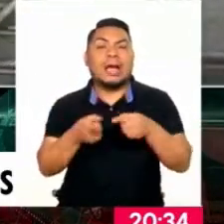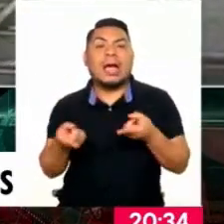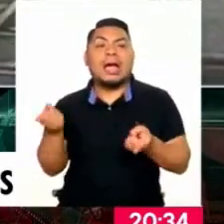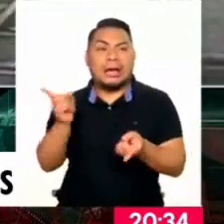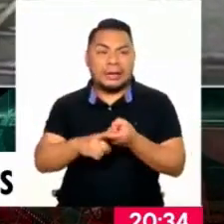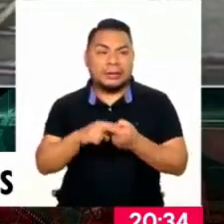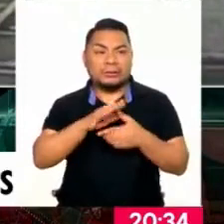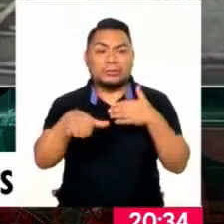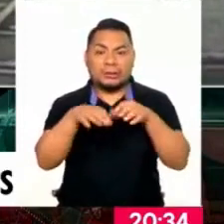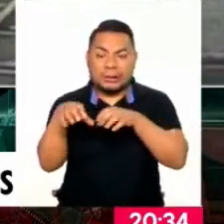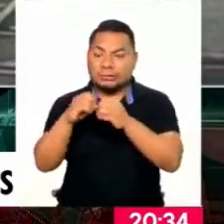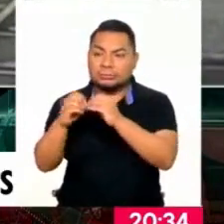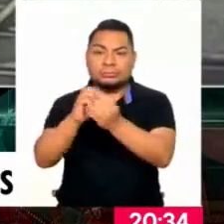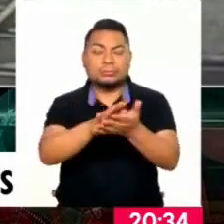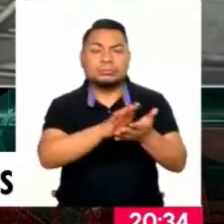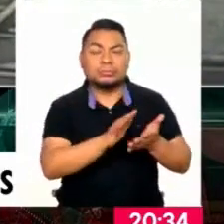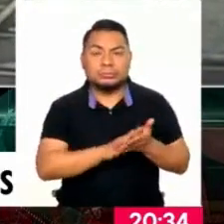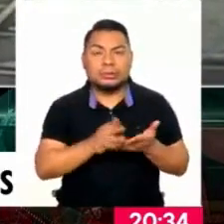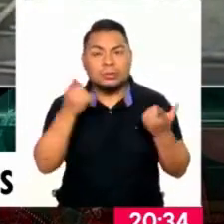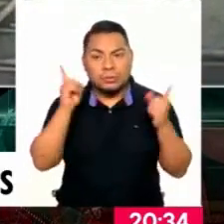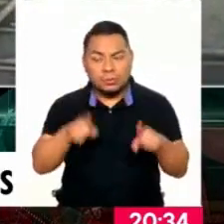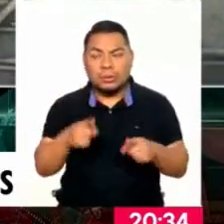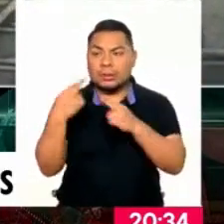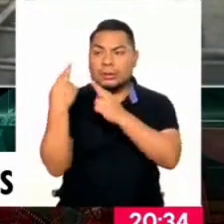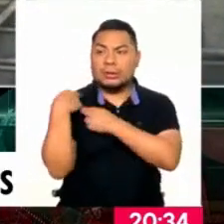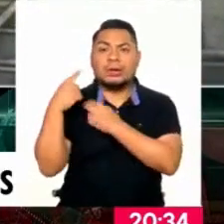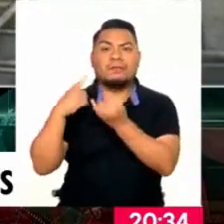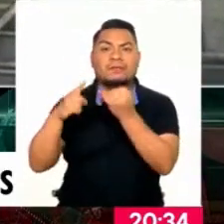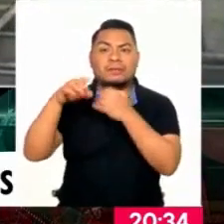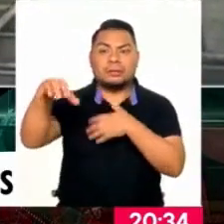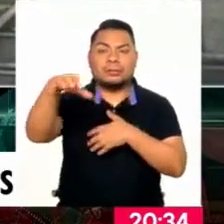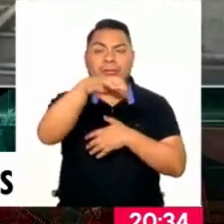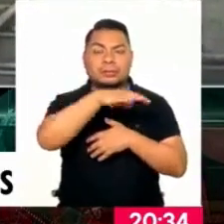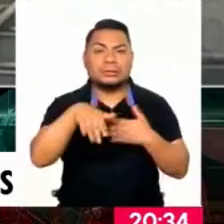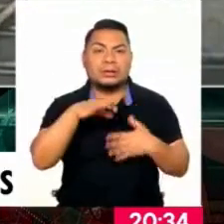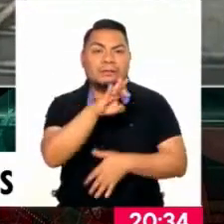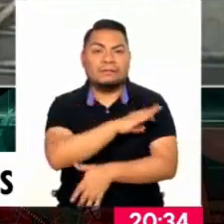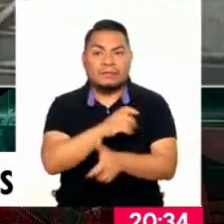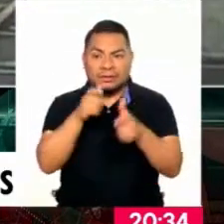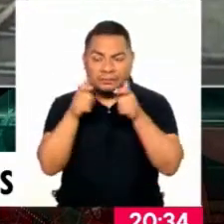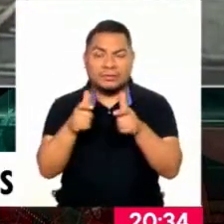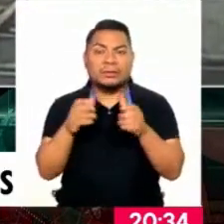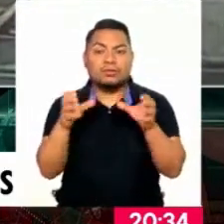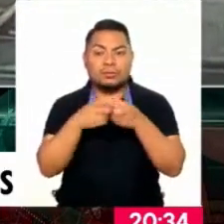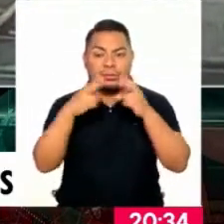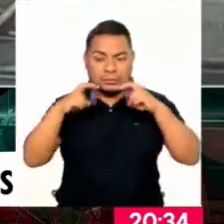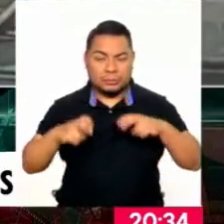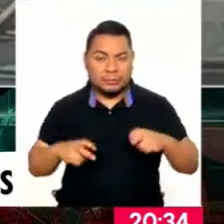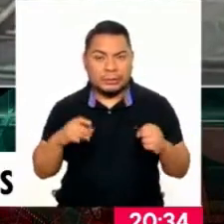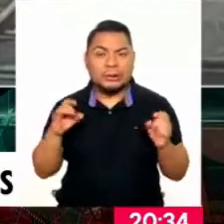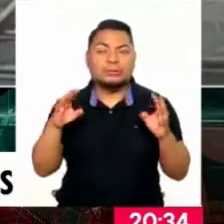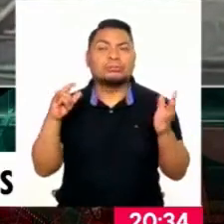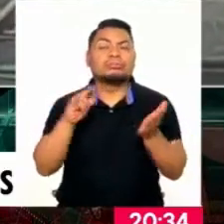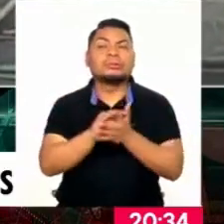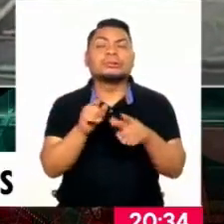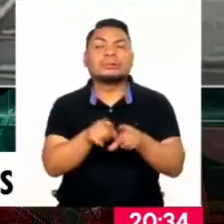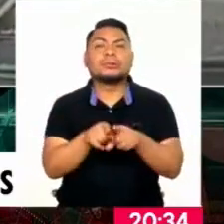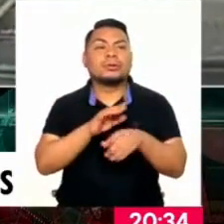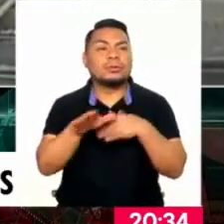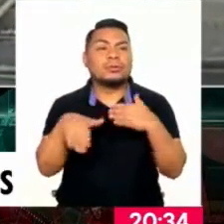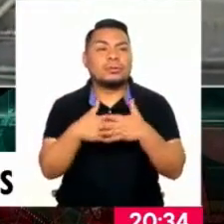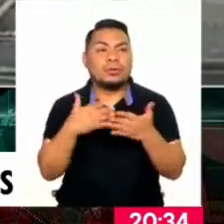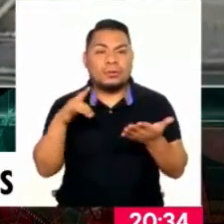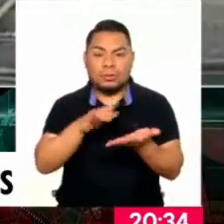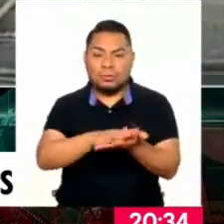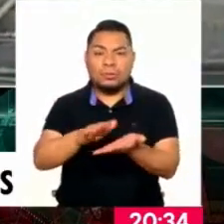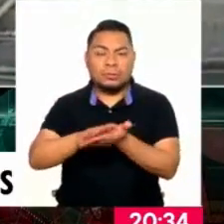de realizar las acciones, de acuerdo a las competencias de las distintas entidades como la Fiscalía, Comisión de Investigación de Accidentes y la remoción de